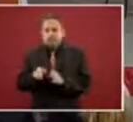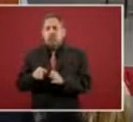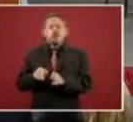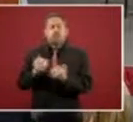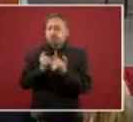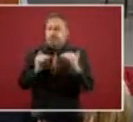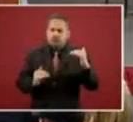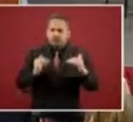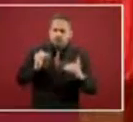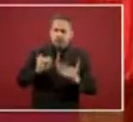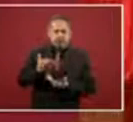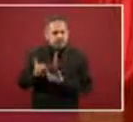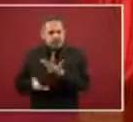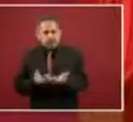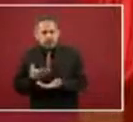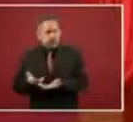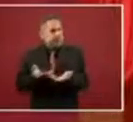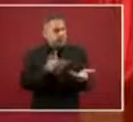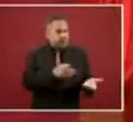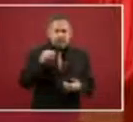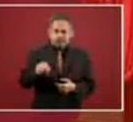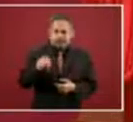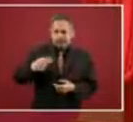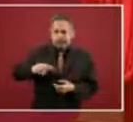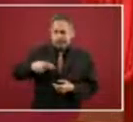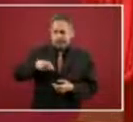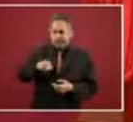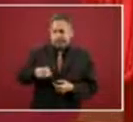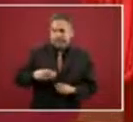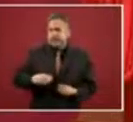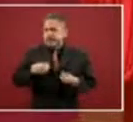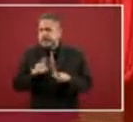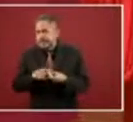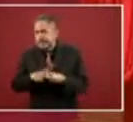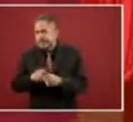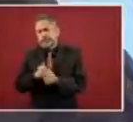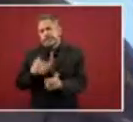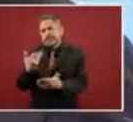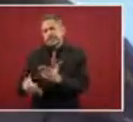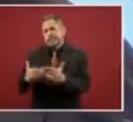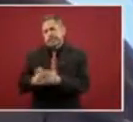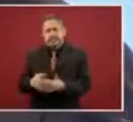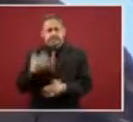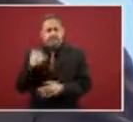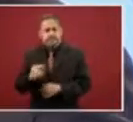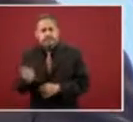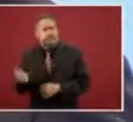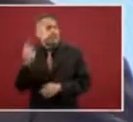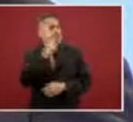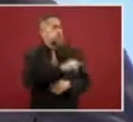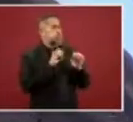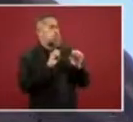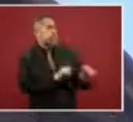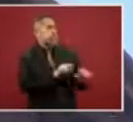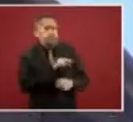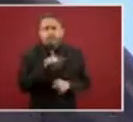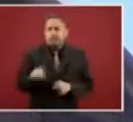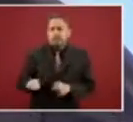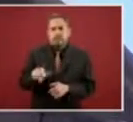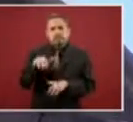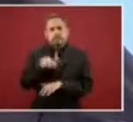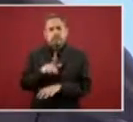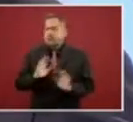da servicio a estos hoteles de gran lujo pues viven en condiciones de grandes carencias a un par de kilómetros de estos frentes de